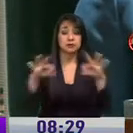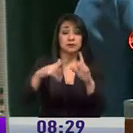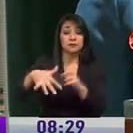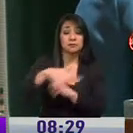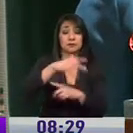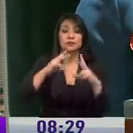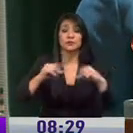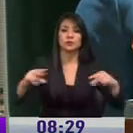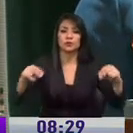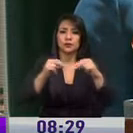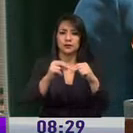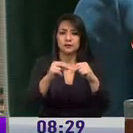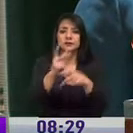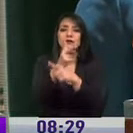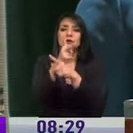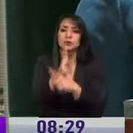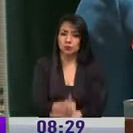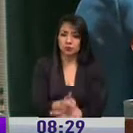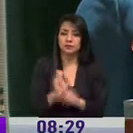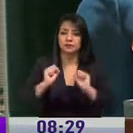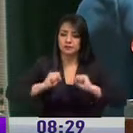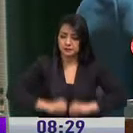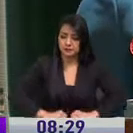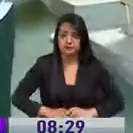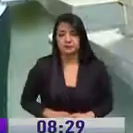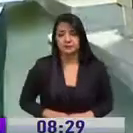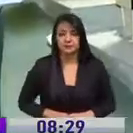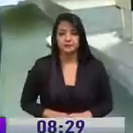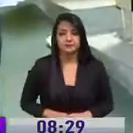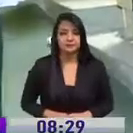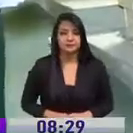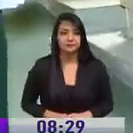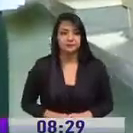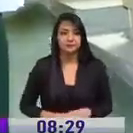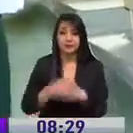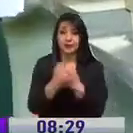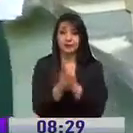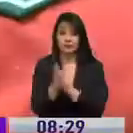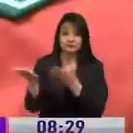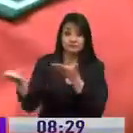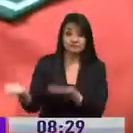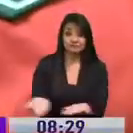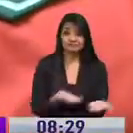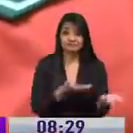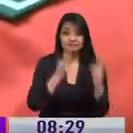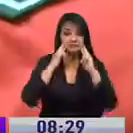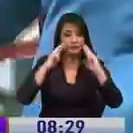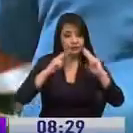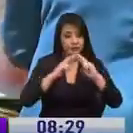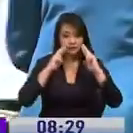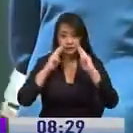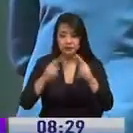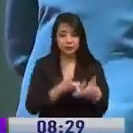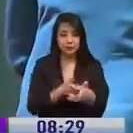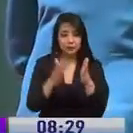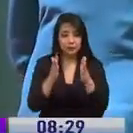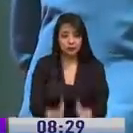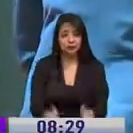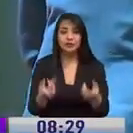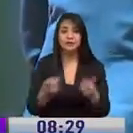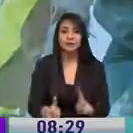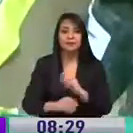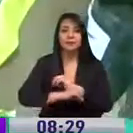ambiente y cuidar nuestro entorno natural. Aprovechando este acto de reconocimiento al personal bomberil, se presentó la